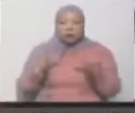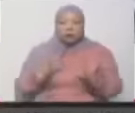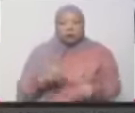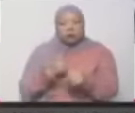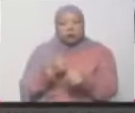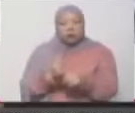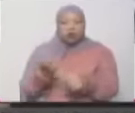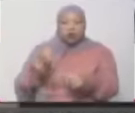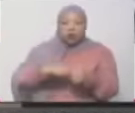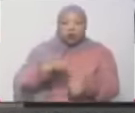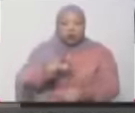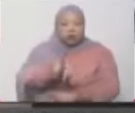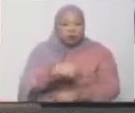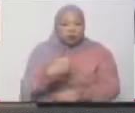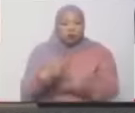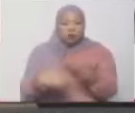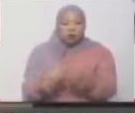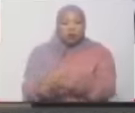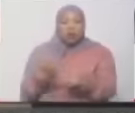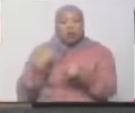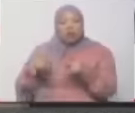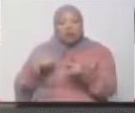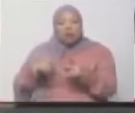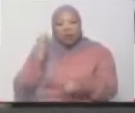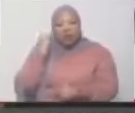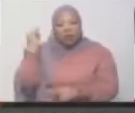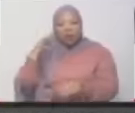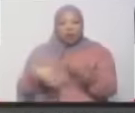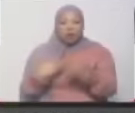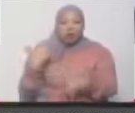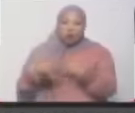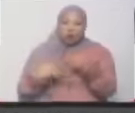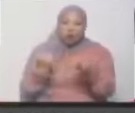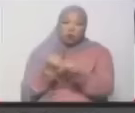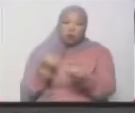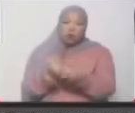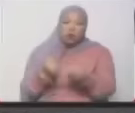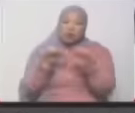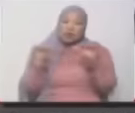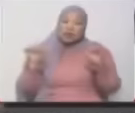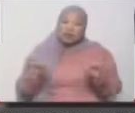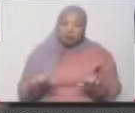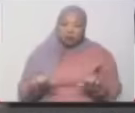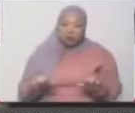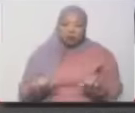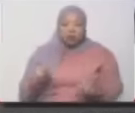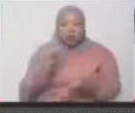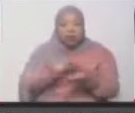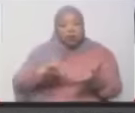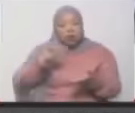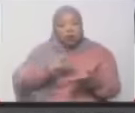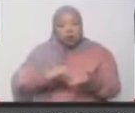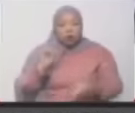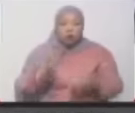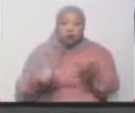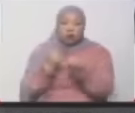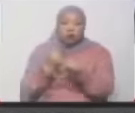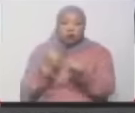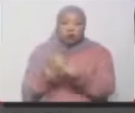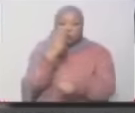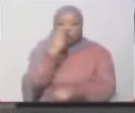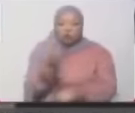esa universidad. Son varias ideas que surgen, presidente, que lo que hemos hecho es sistematizarlas, escribirla y bueno, por ahí le haremos